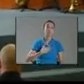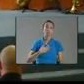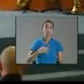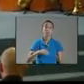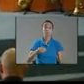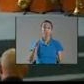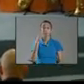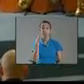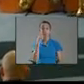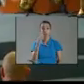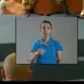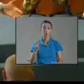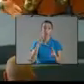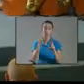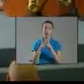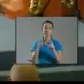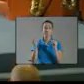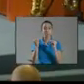Dioses sois.